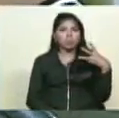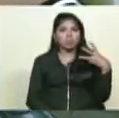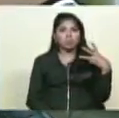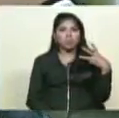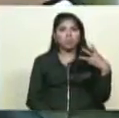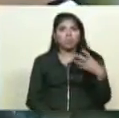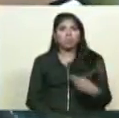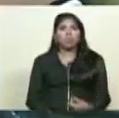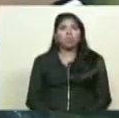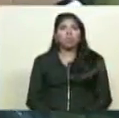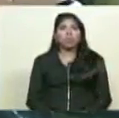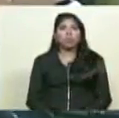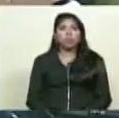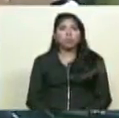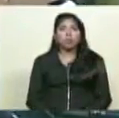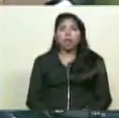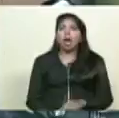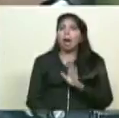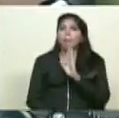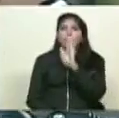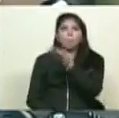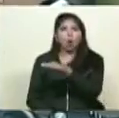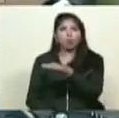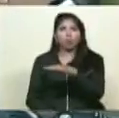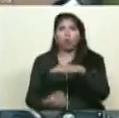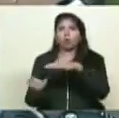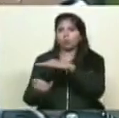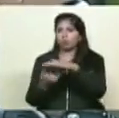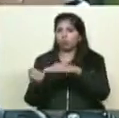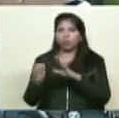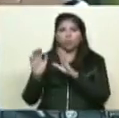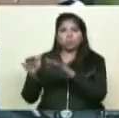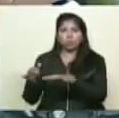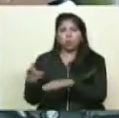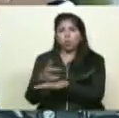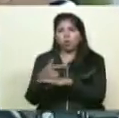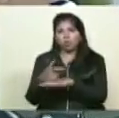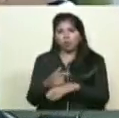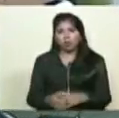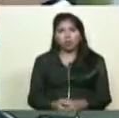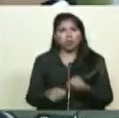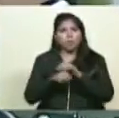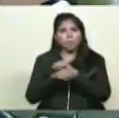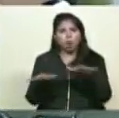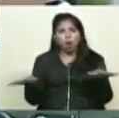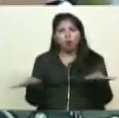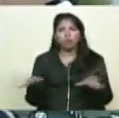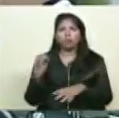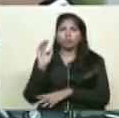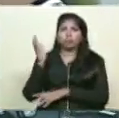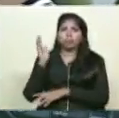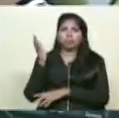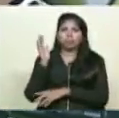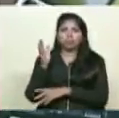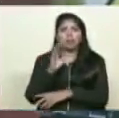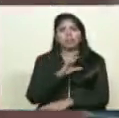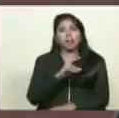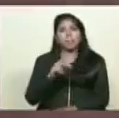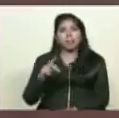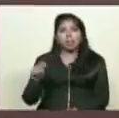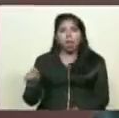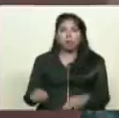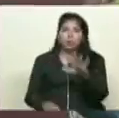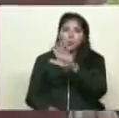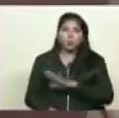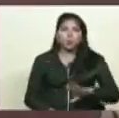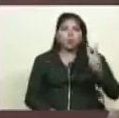que se cuente con el apoyo institucional de nuestro gobierno bolivariano para desplegar el Congreso de los CPT a lo largo y ancho